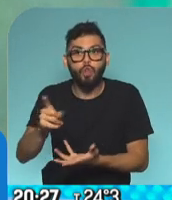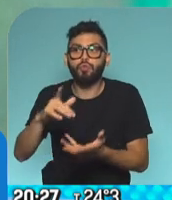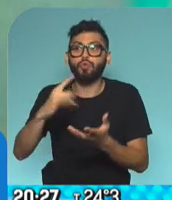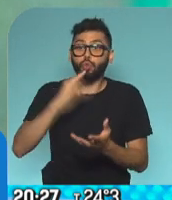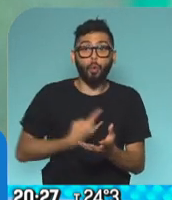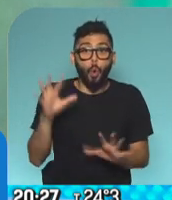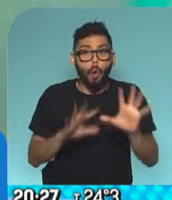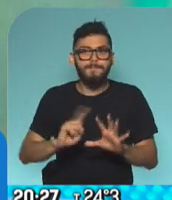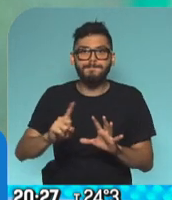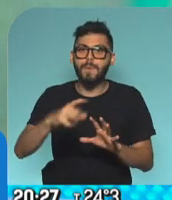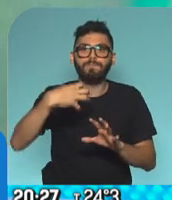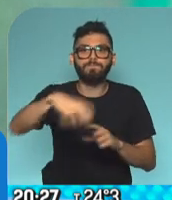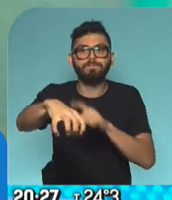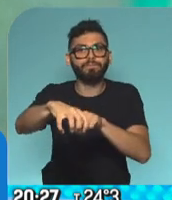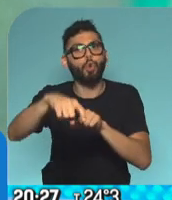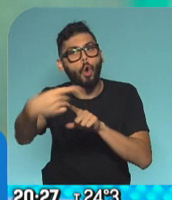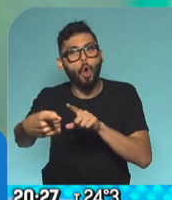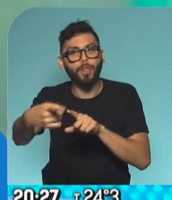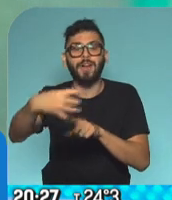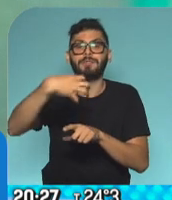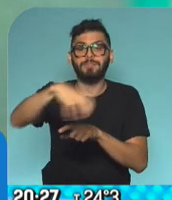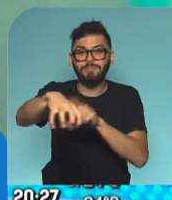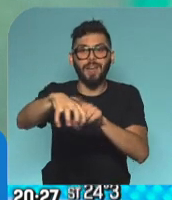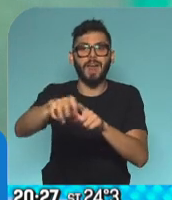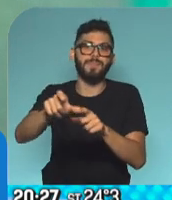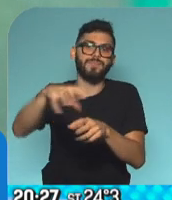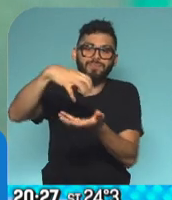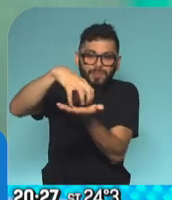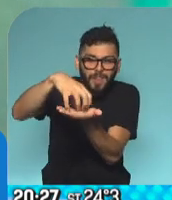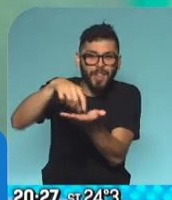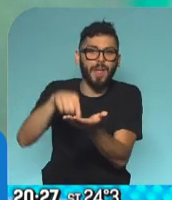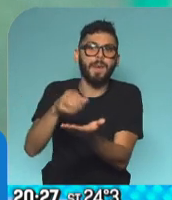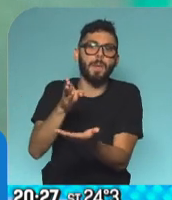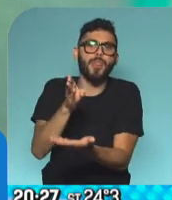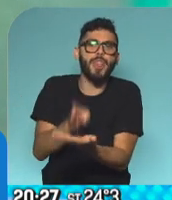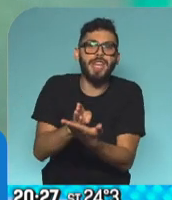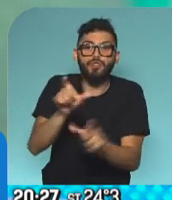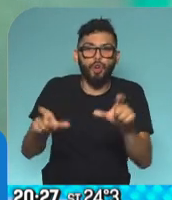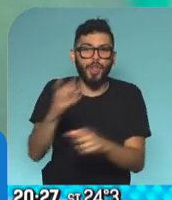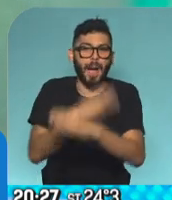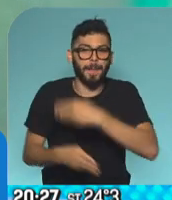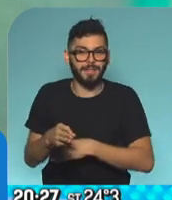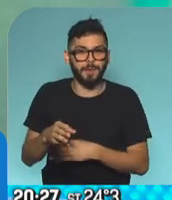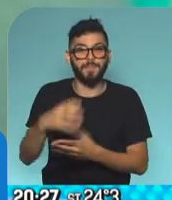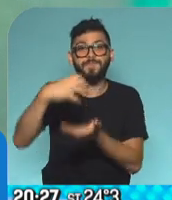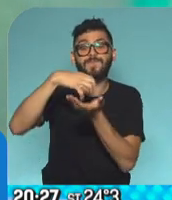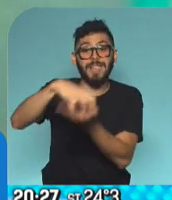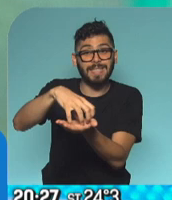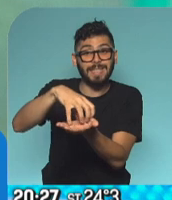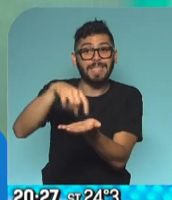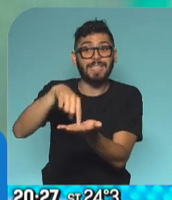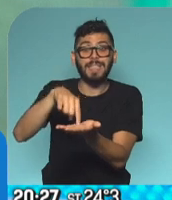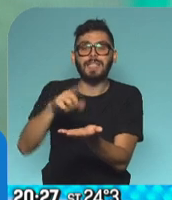la agencia que corresponde justamente a los derechos de las personas que tienen discapacidad esta determinación